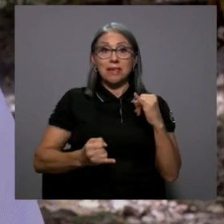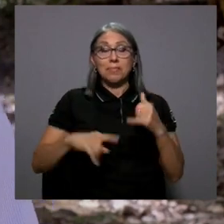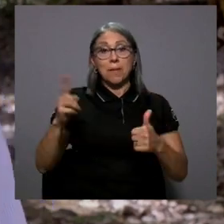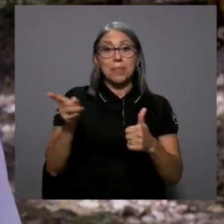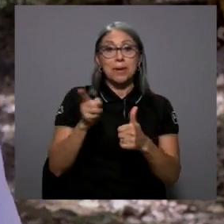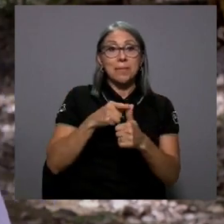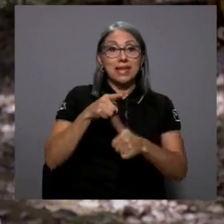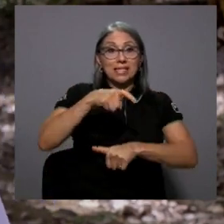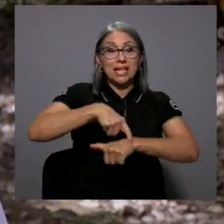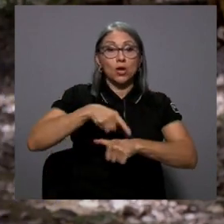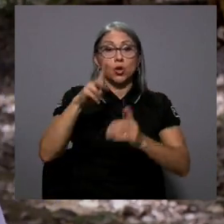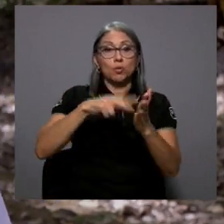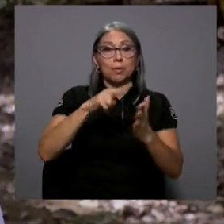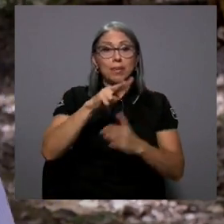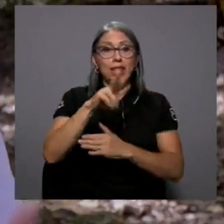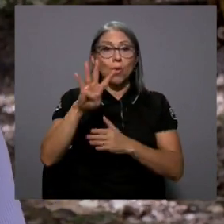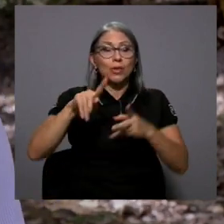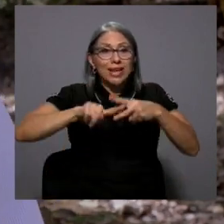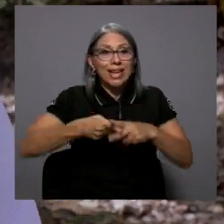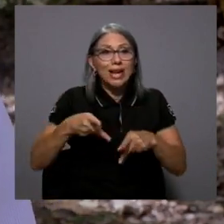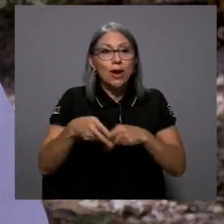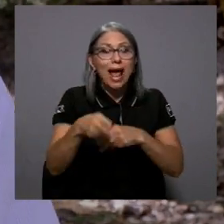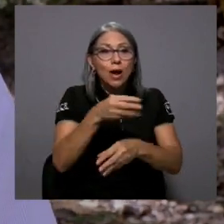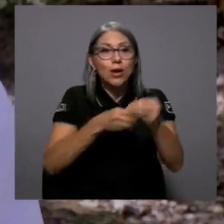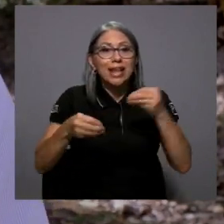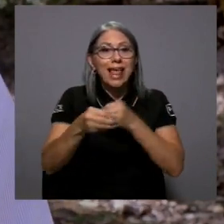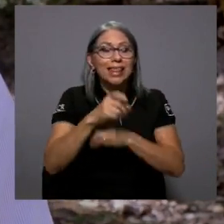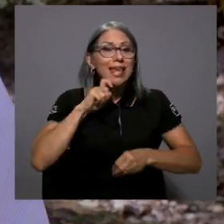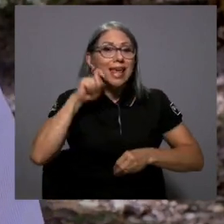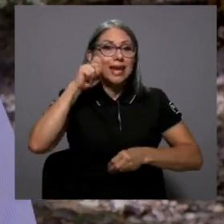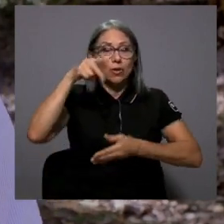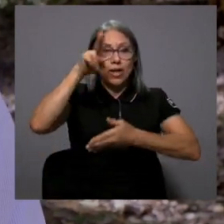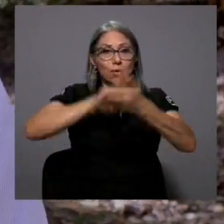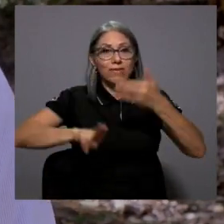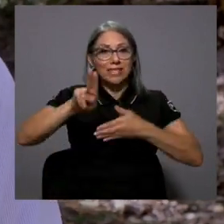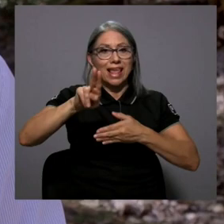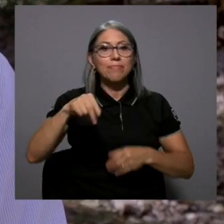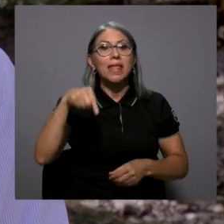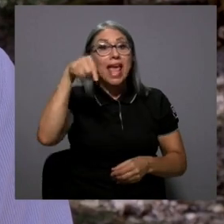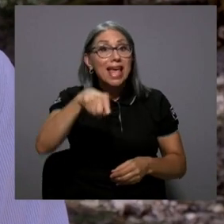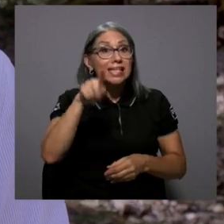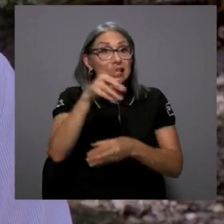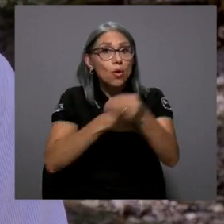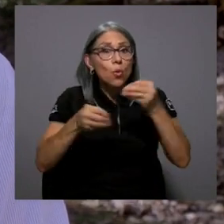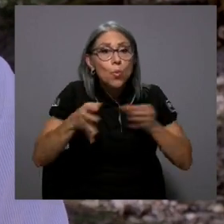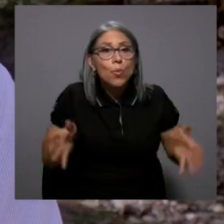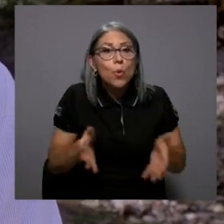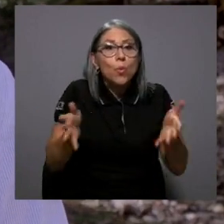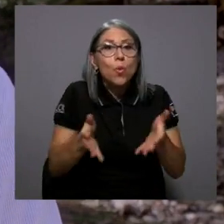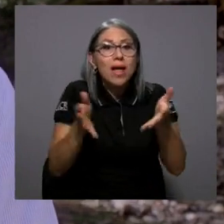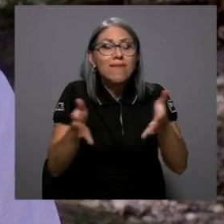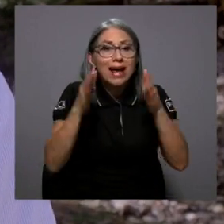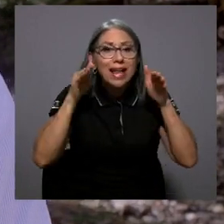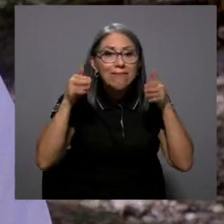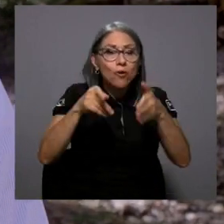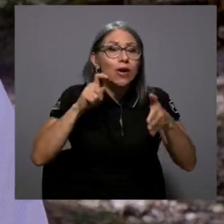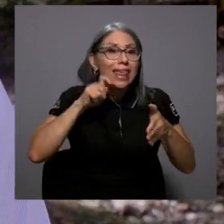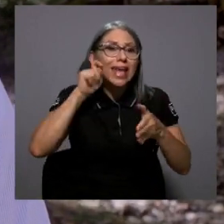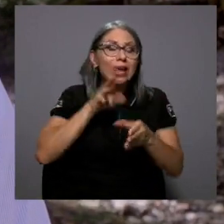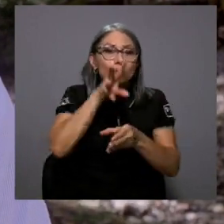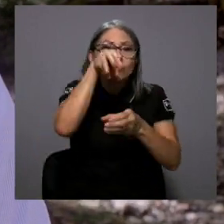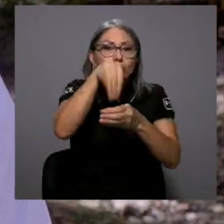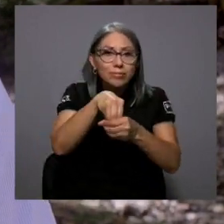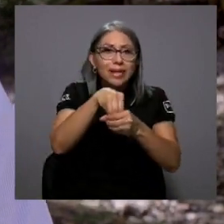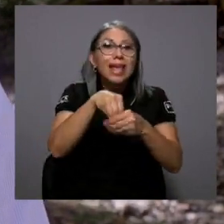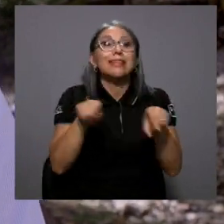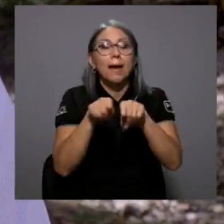el primer ciclo 2024, se inaugurará la Unidad de Género de la Universidad. Esta será una instancia que promueva la incorporación del enfoque de